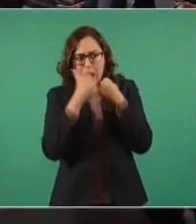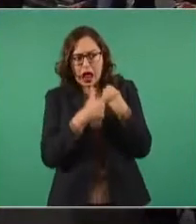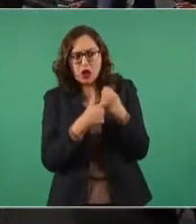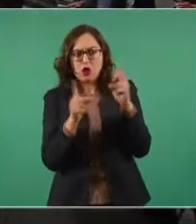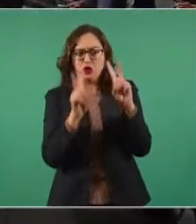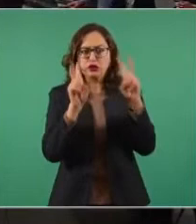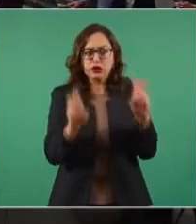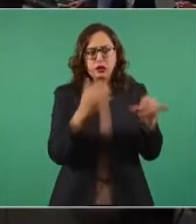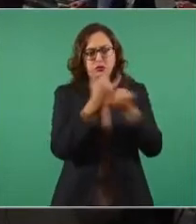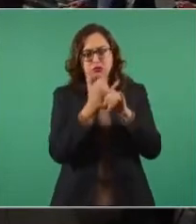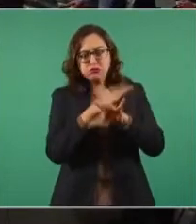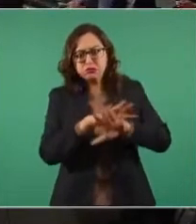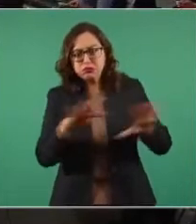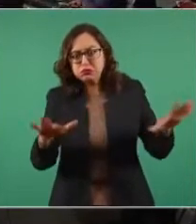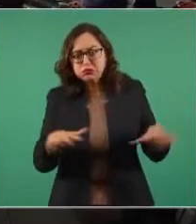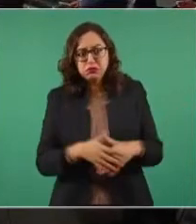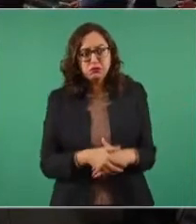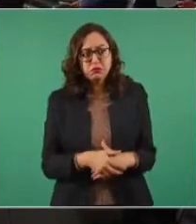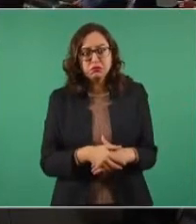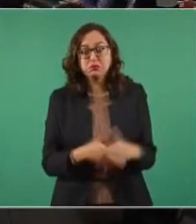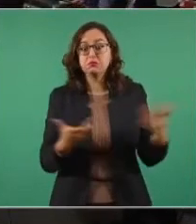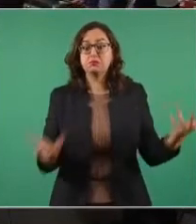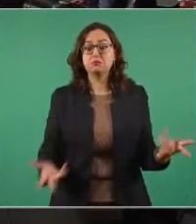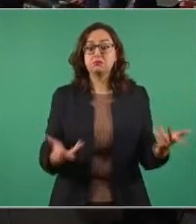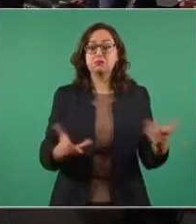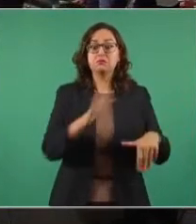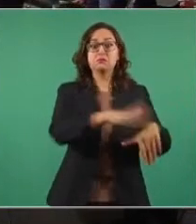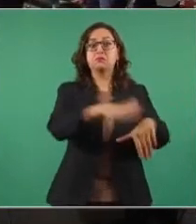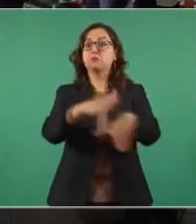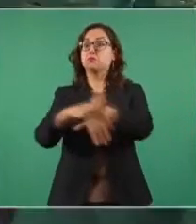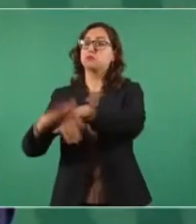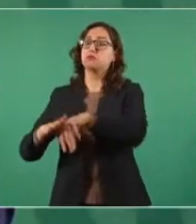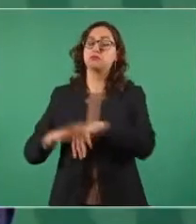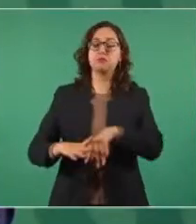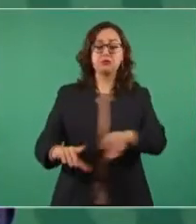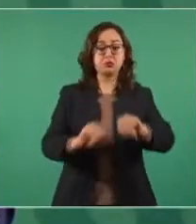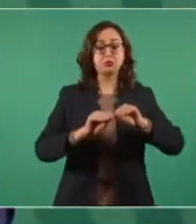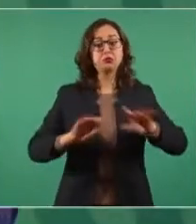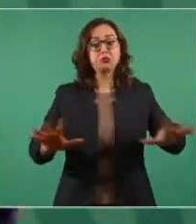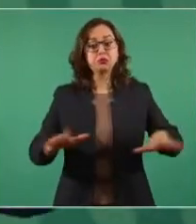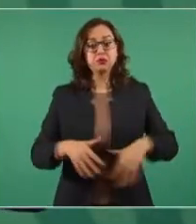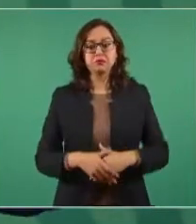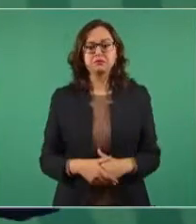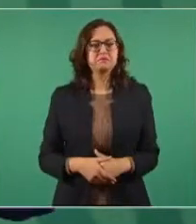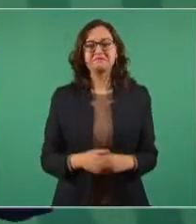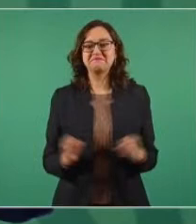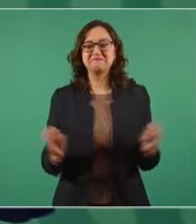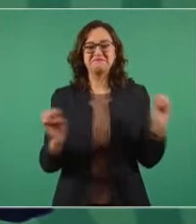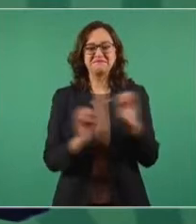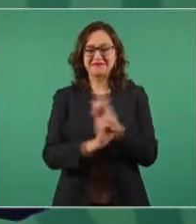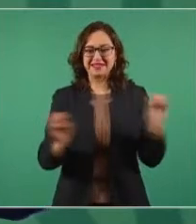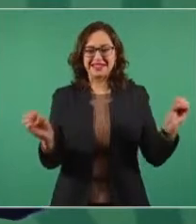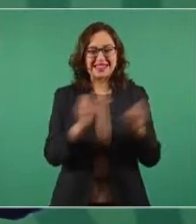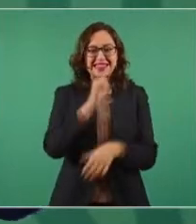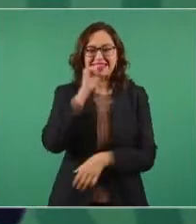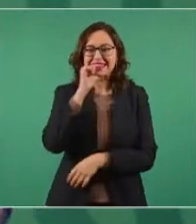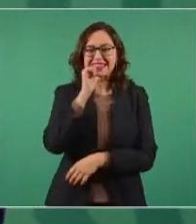información llamar una conferencia de prensa nada perdón